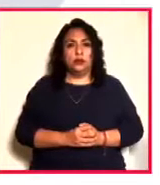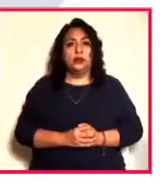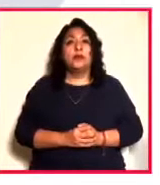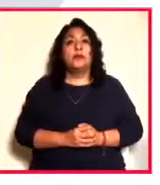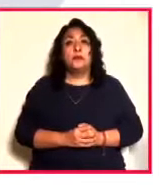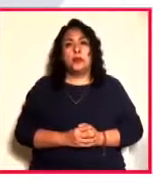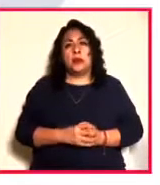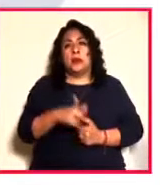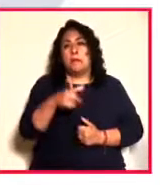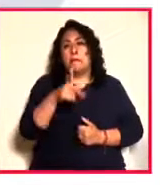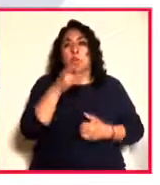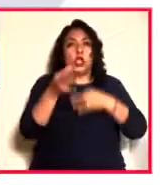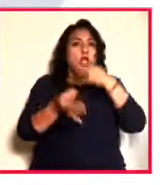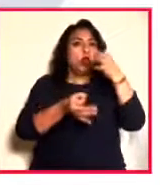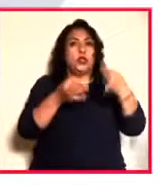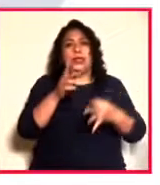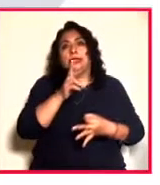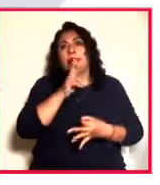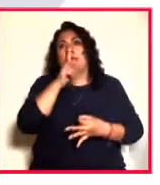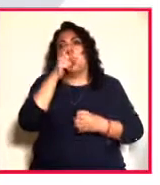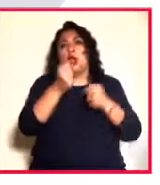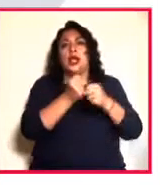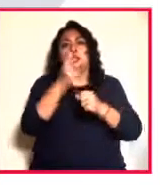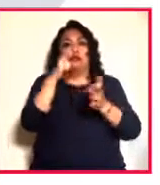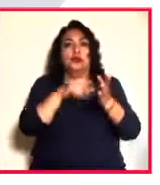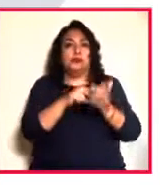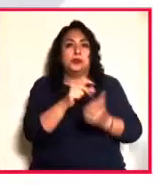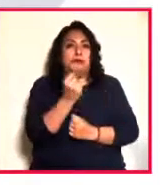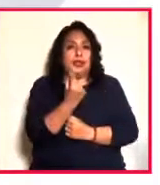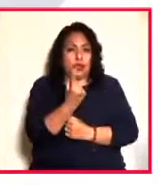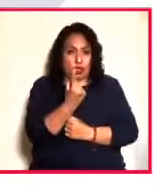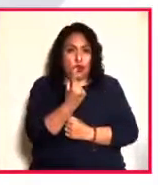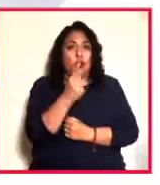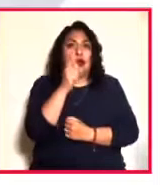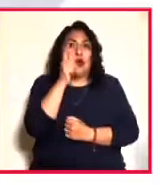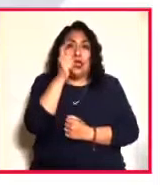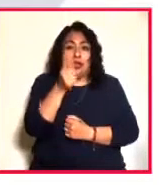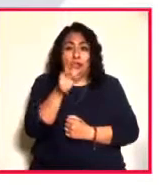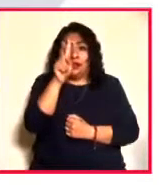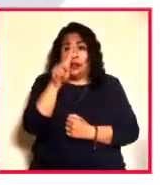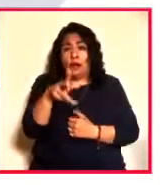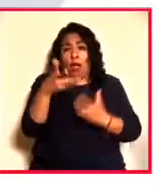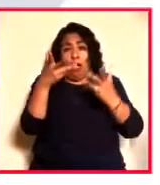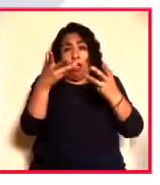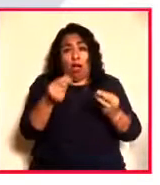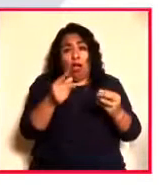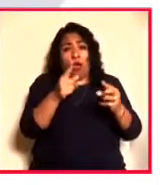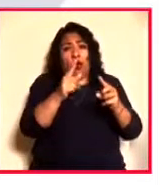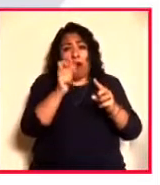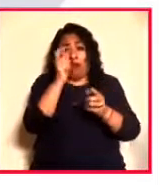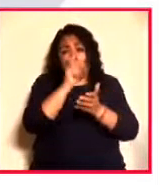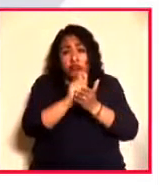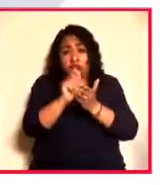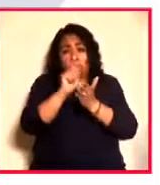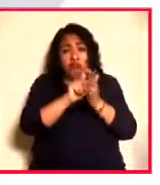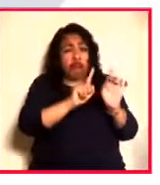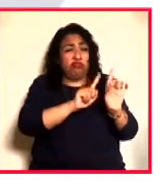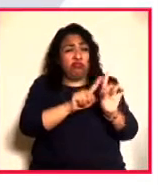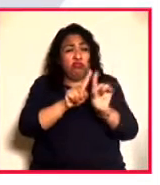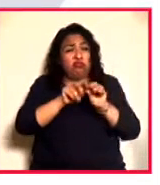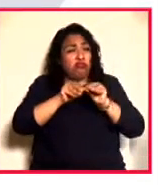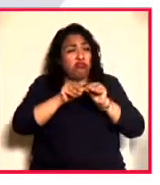Una de las mejores noticias de 2021 es la enorme cantidad de escritos que se han